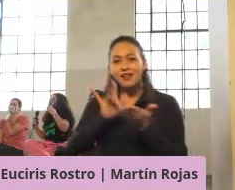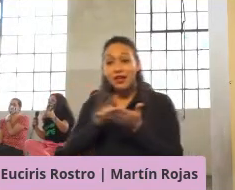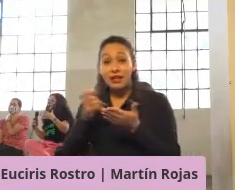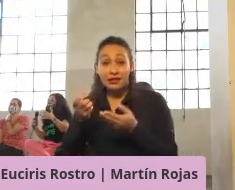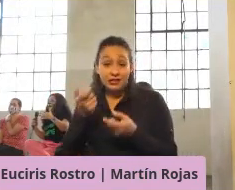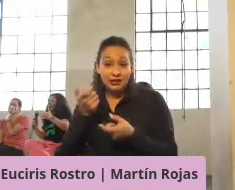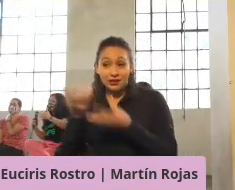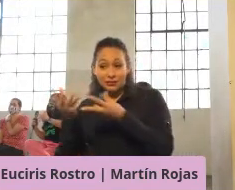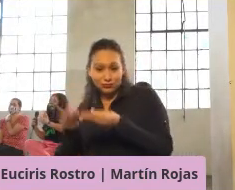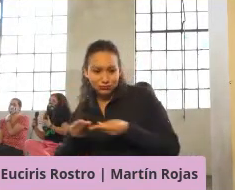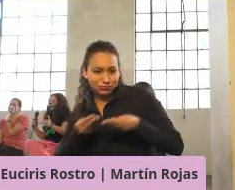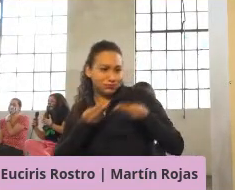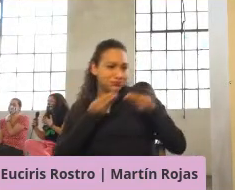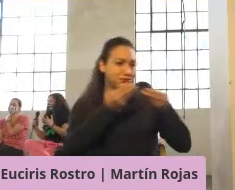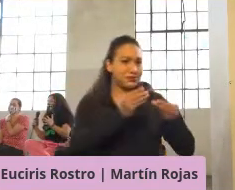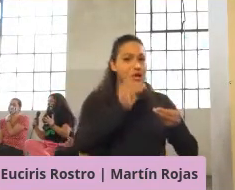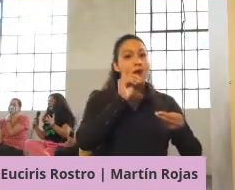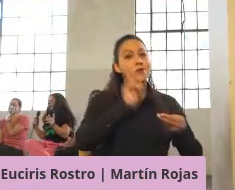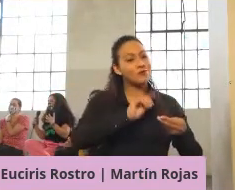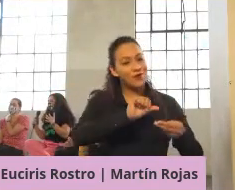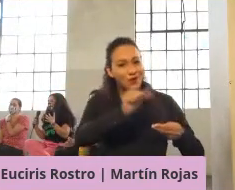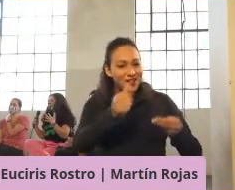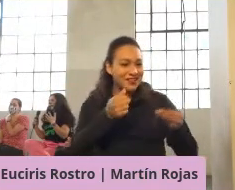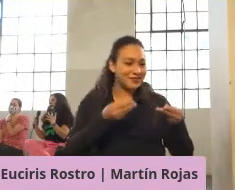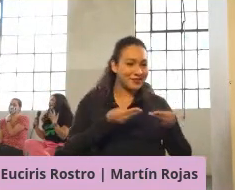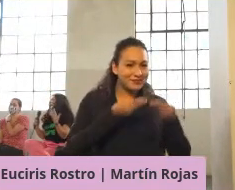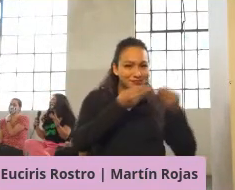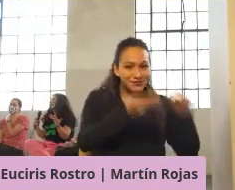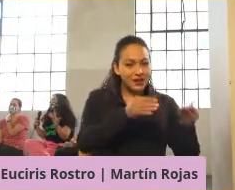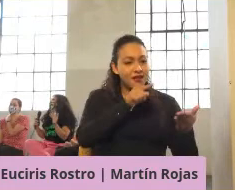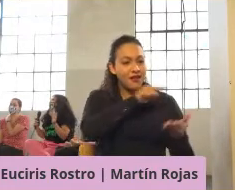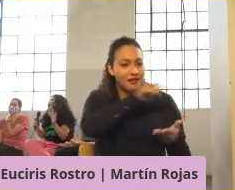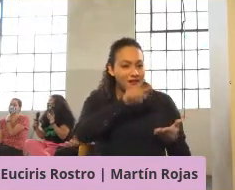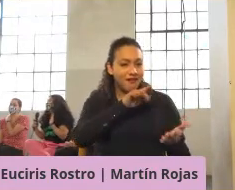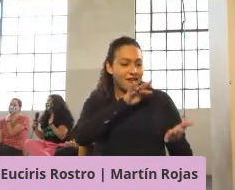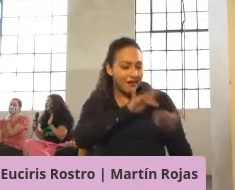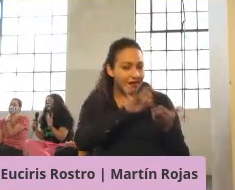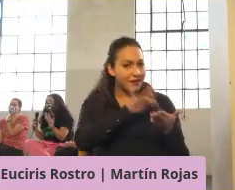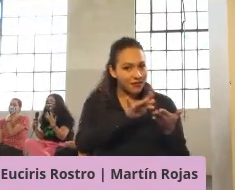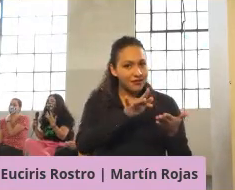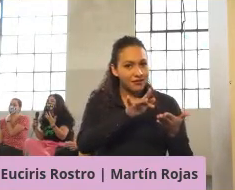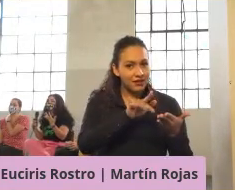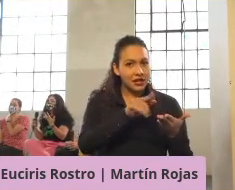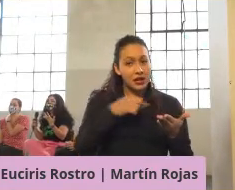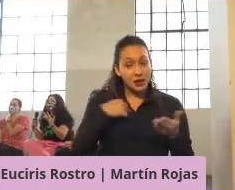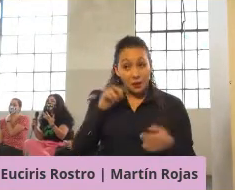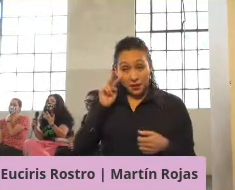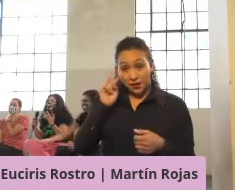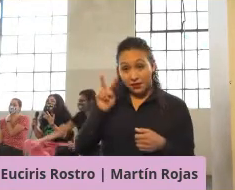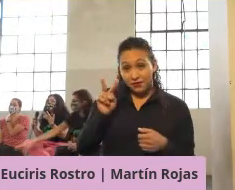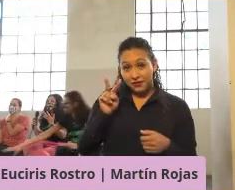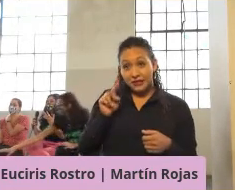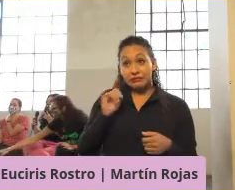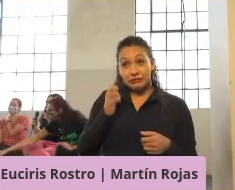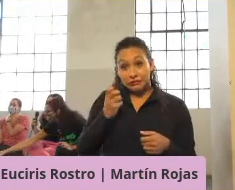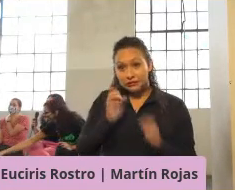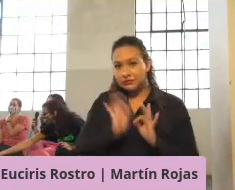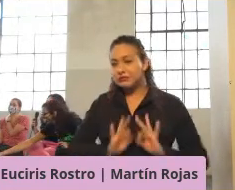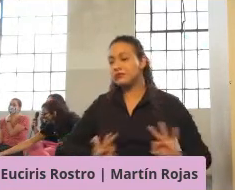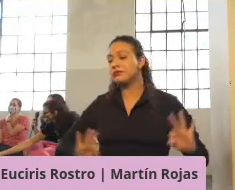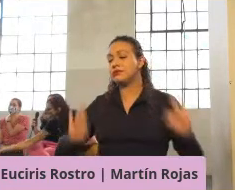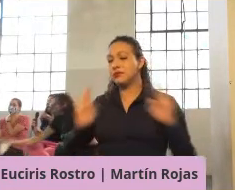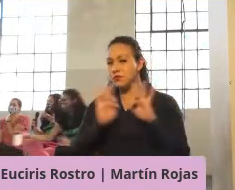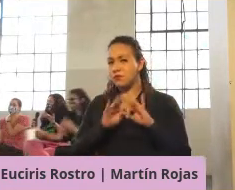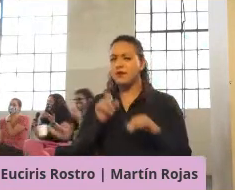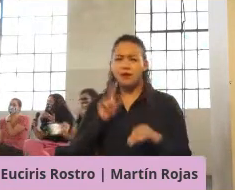Y formando más como desde las trincheras de diseño, yo pensando, o sea, desde mi punto de vista creo que también es